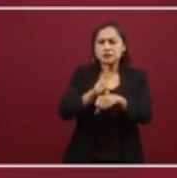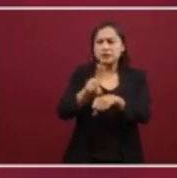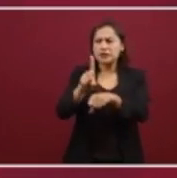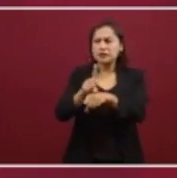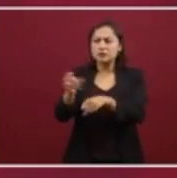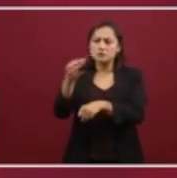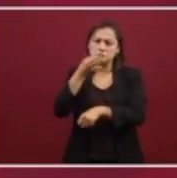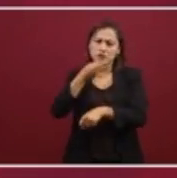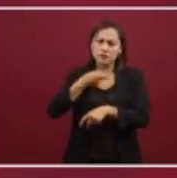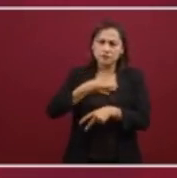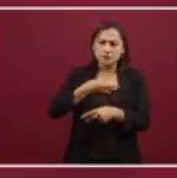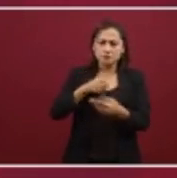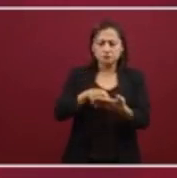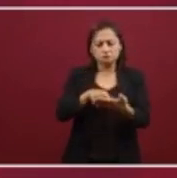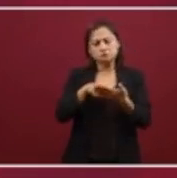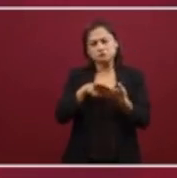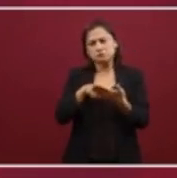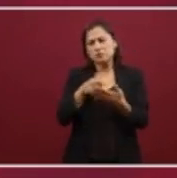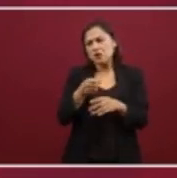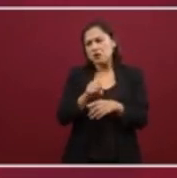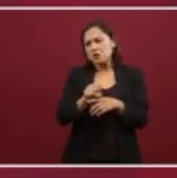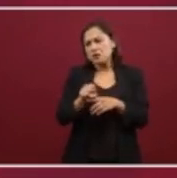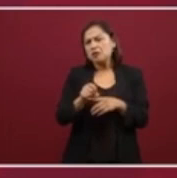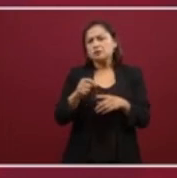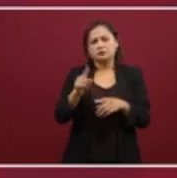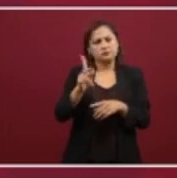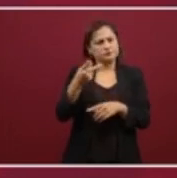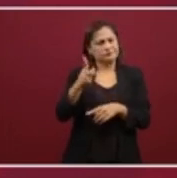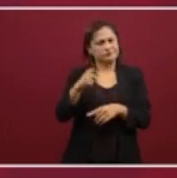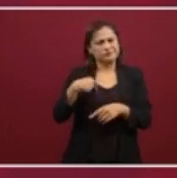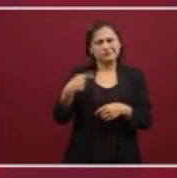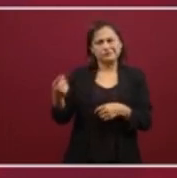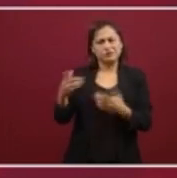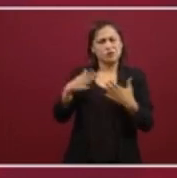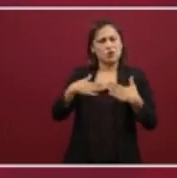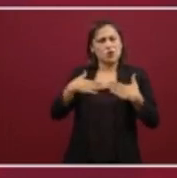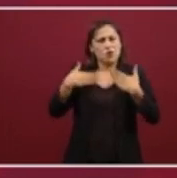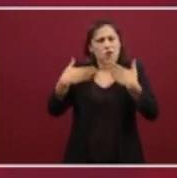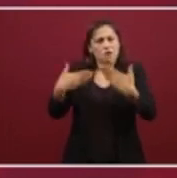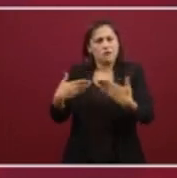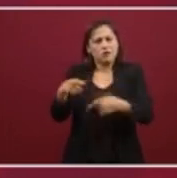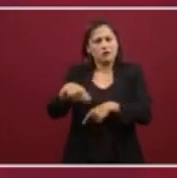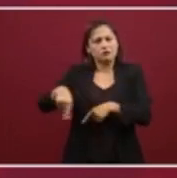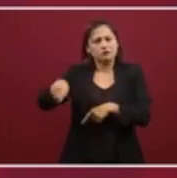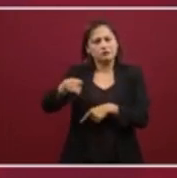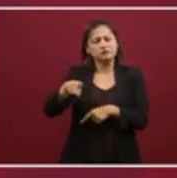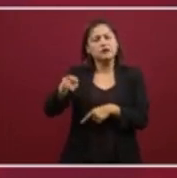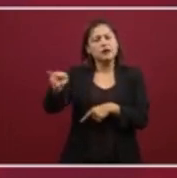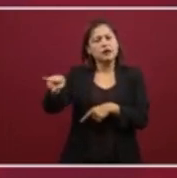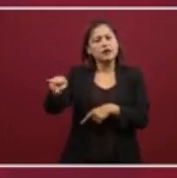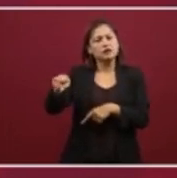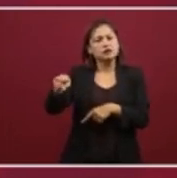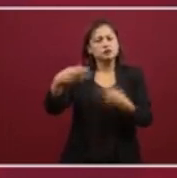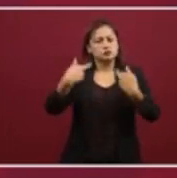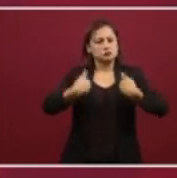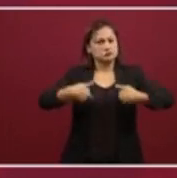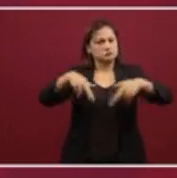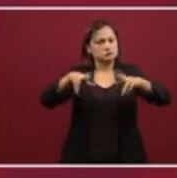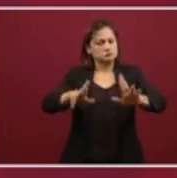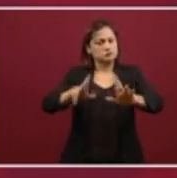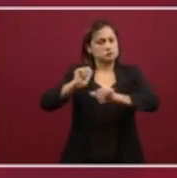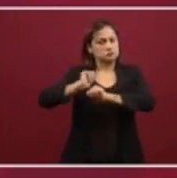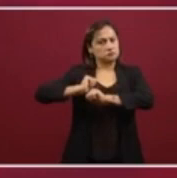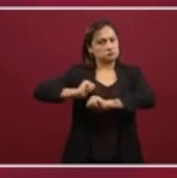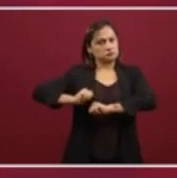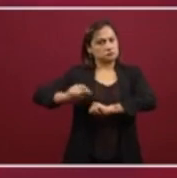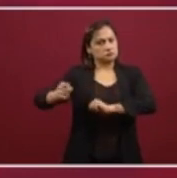lo básico. Les tengo mucha confianza a los que nos representan,